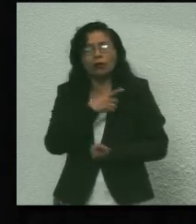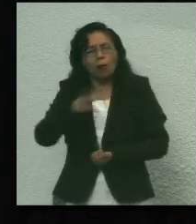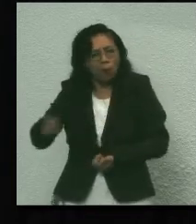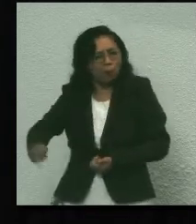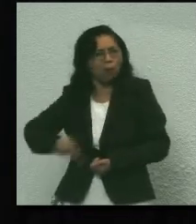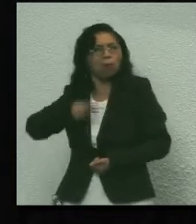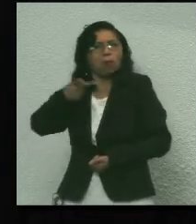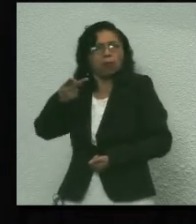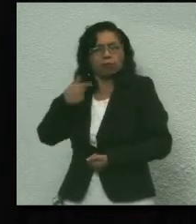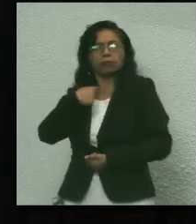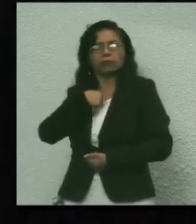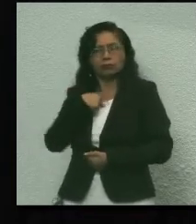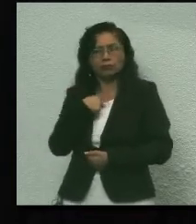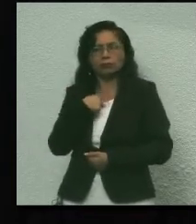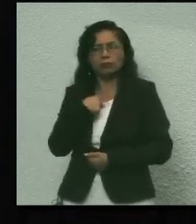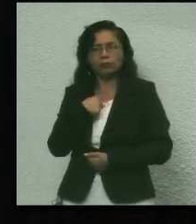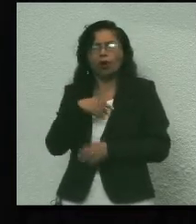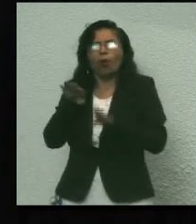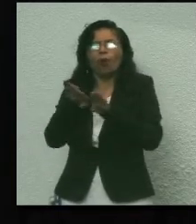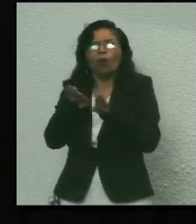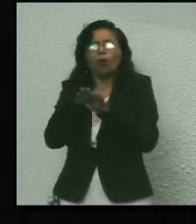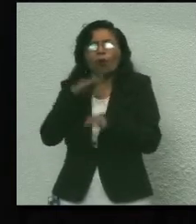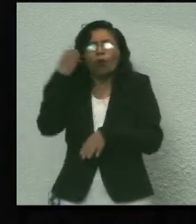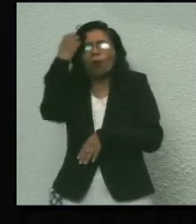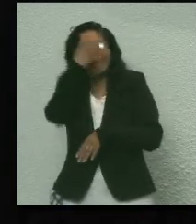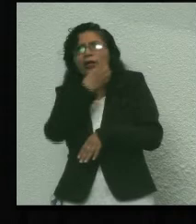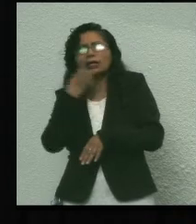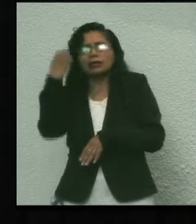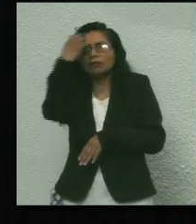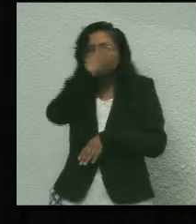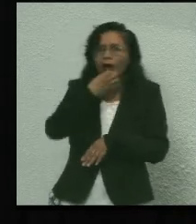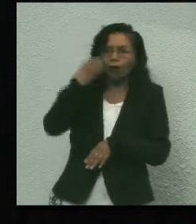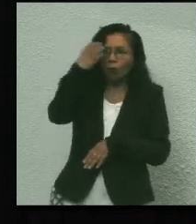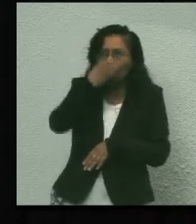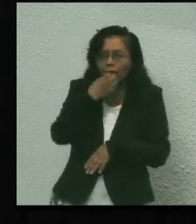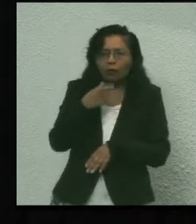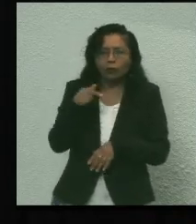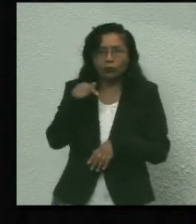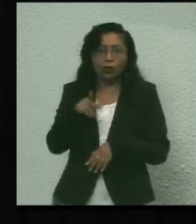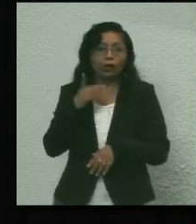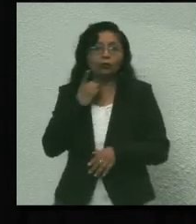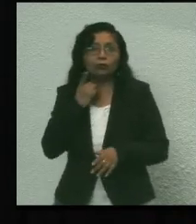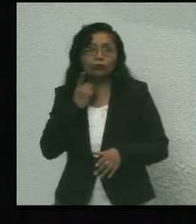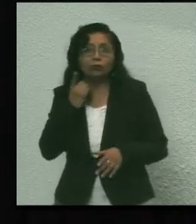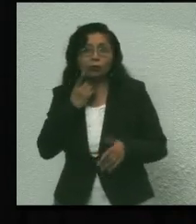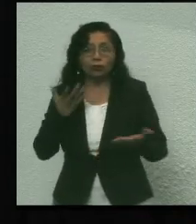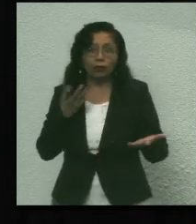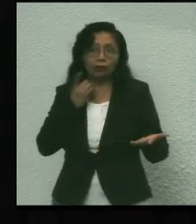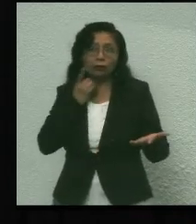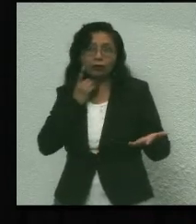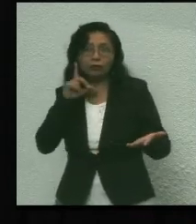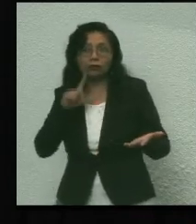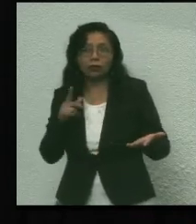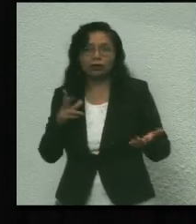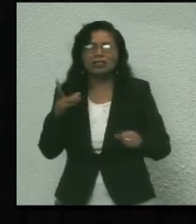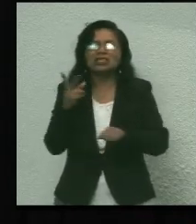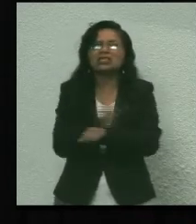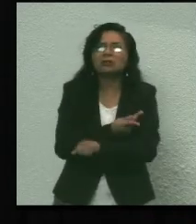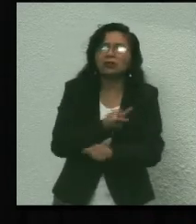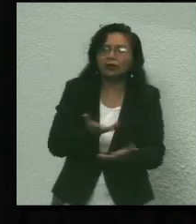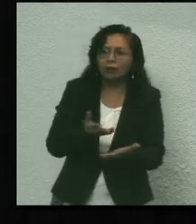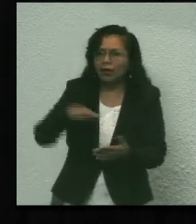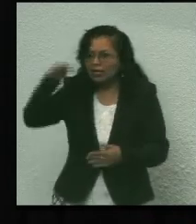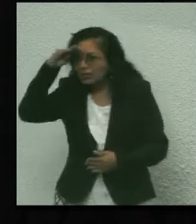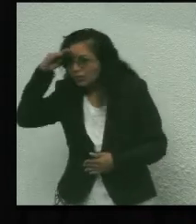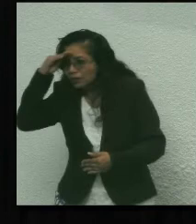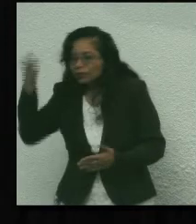preguntarnos, ¿cómo evaluaron los quintanarroenses a su Congreso? ¿Qué pasaba? ¿Qué pensaban